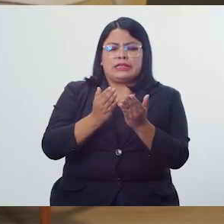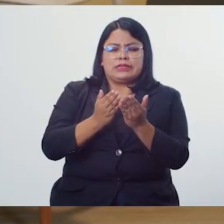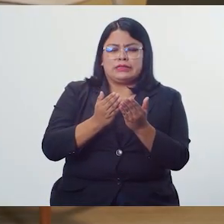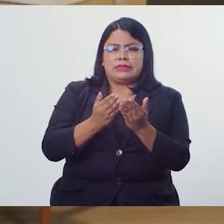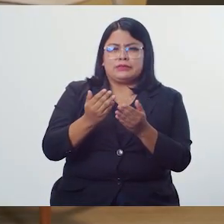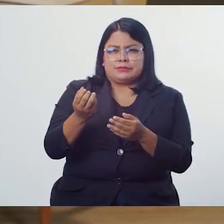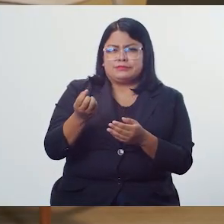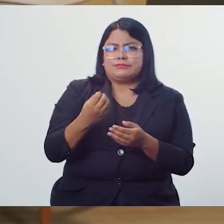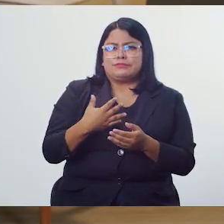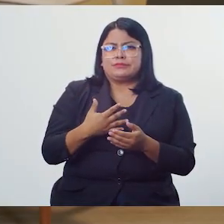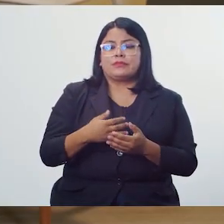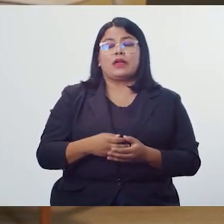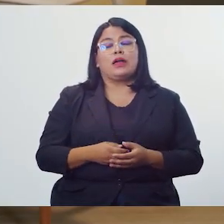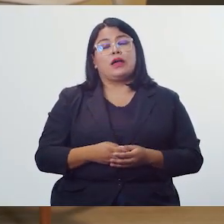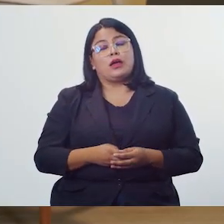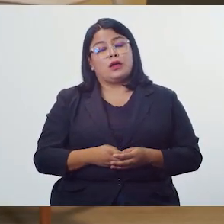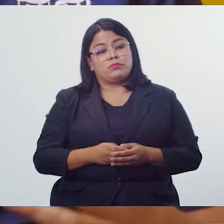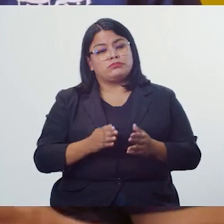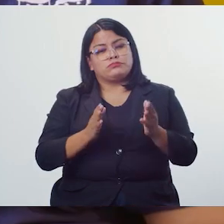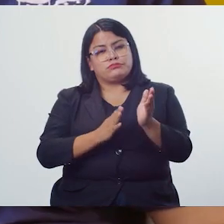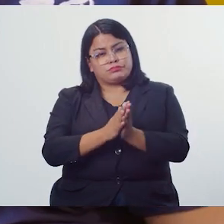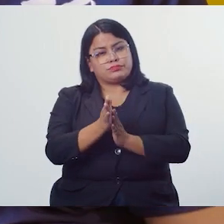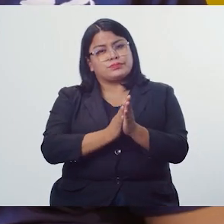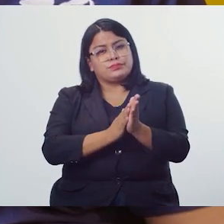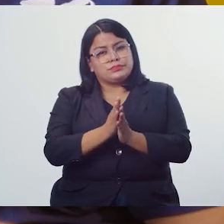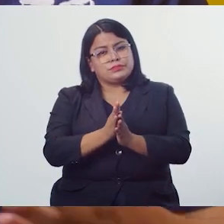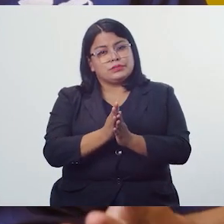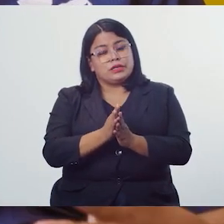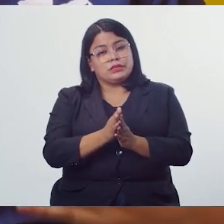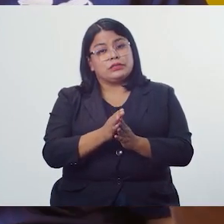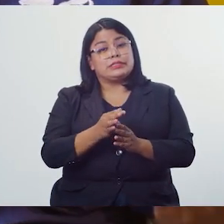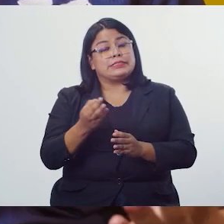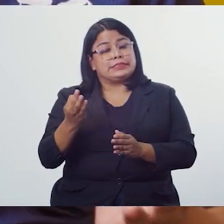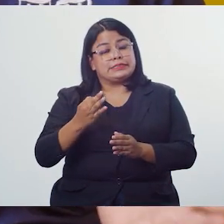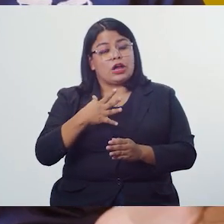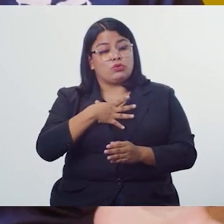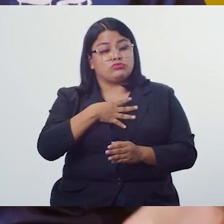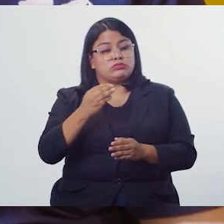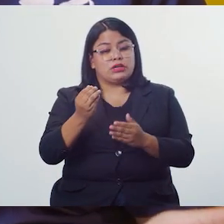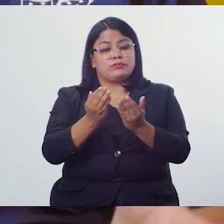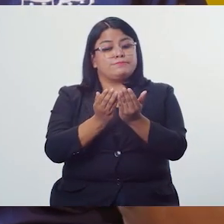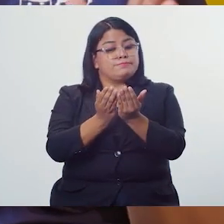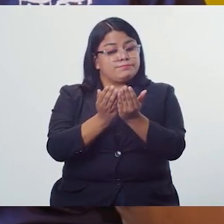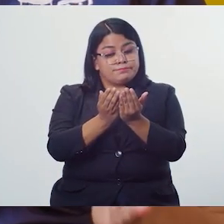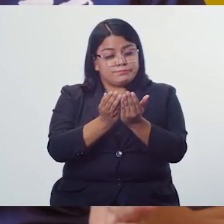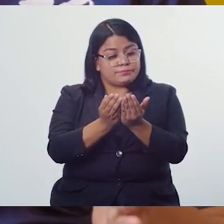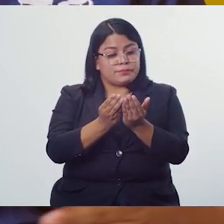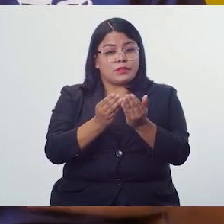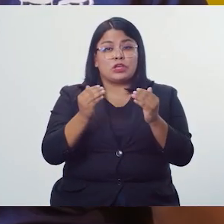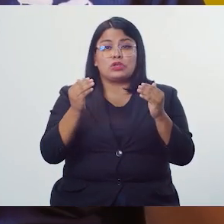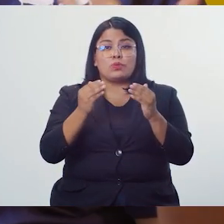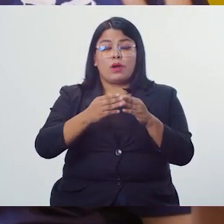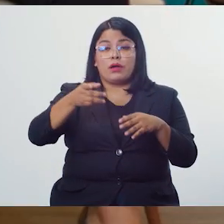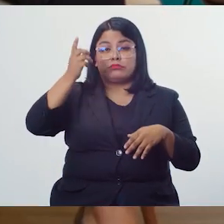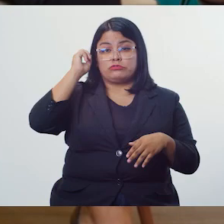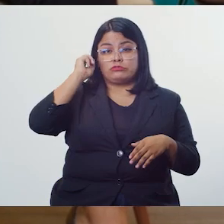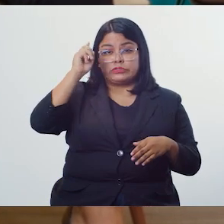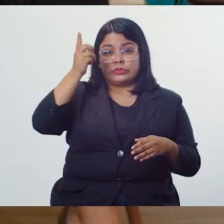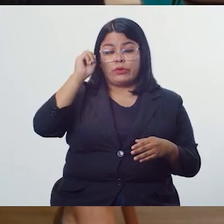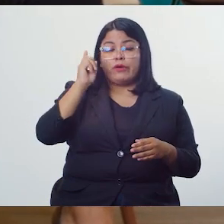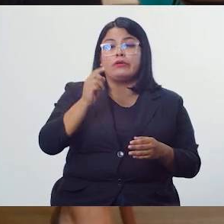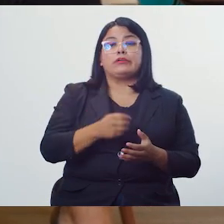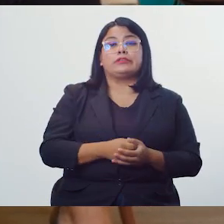decir, Francisca? Pues que es una sección muy interesante, a todos nos debe gustar leer, sobre todo a las